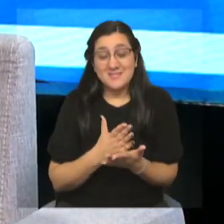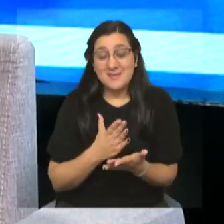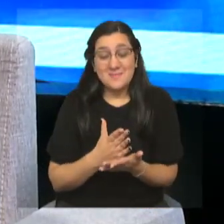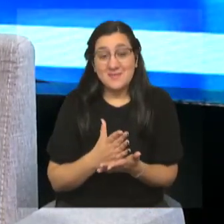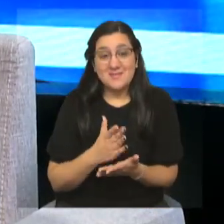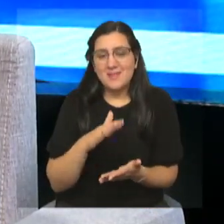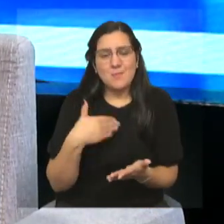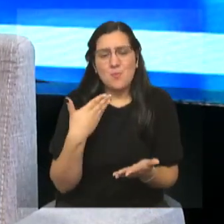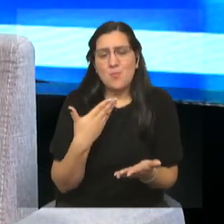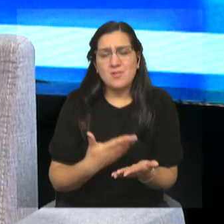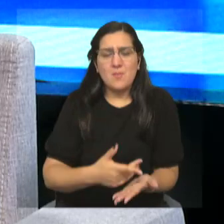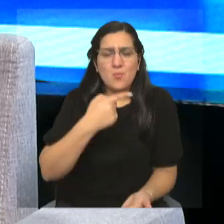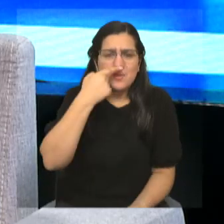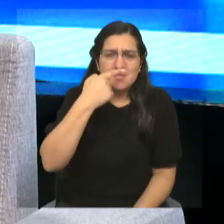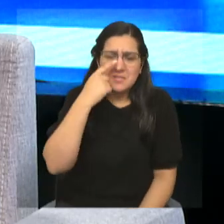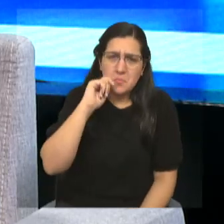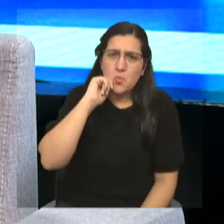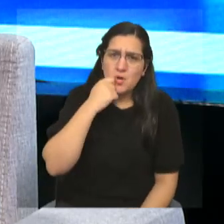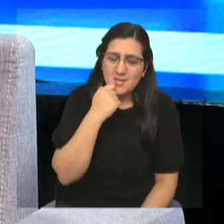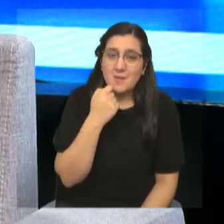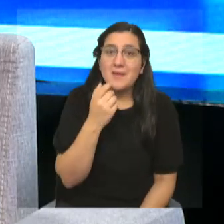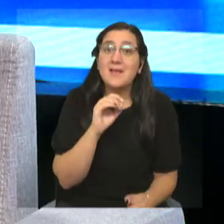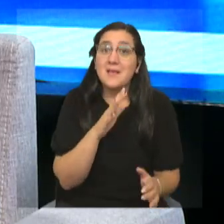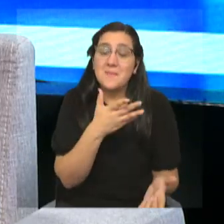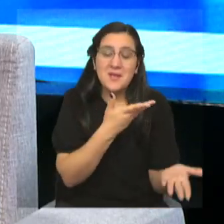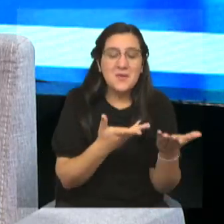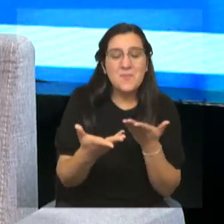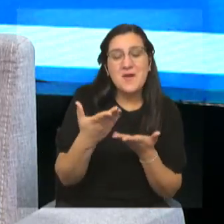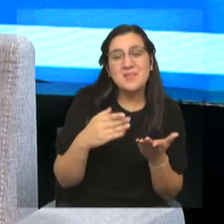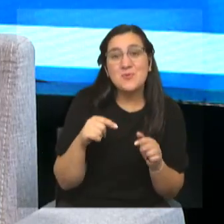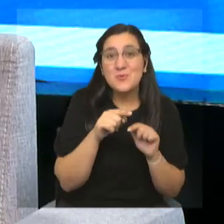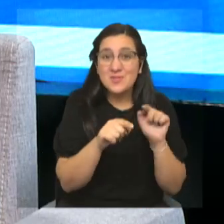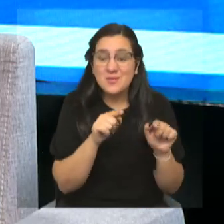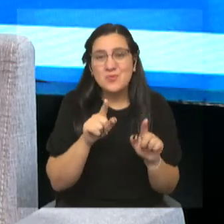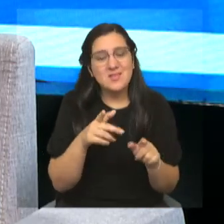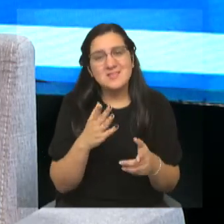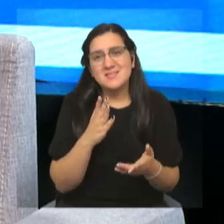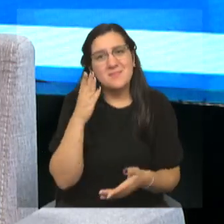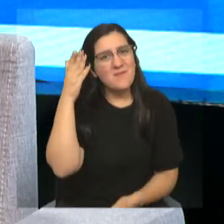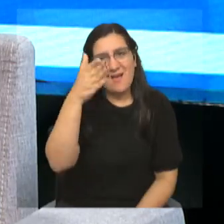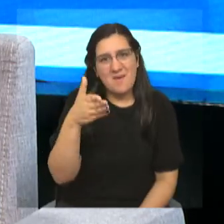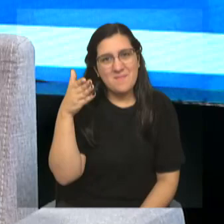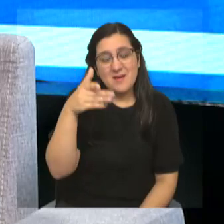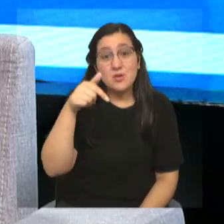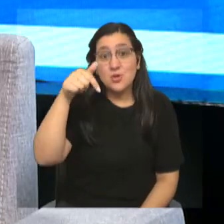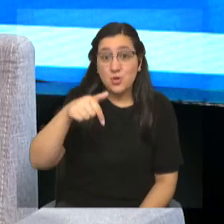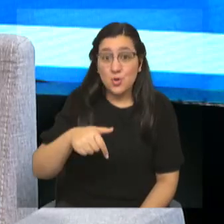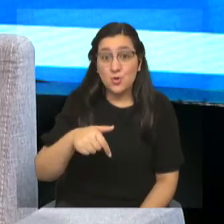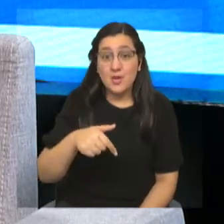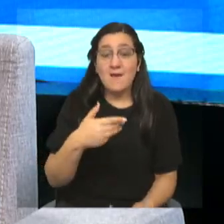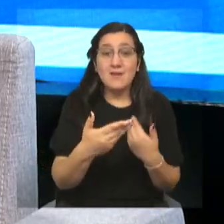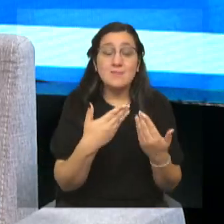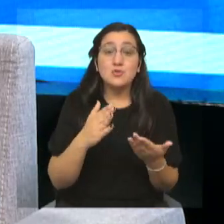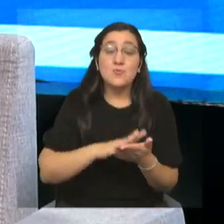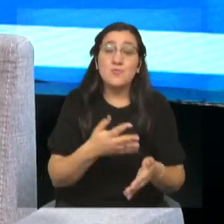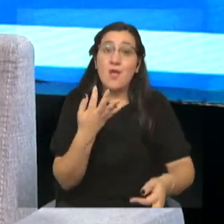tiene propuestas interesantes para que compartamos con ustedes y ustedes nunca fallan y van. Y hoy es el caso de hablar de